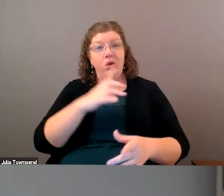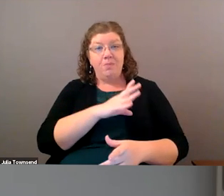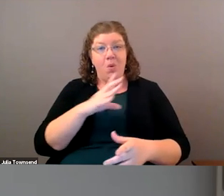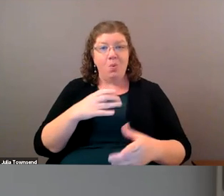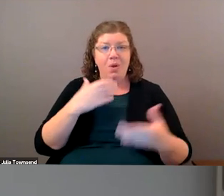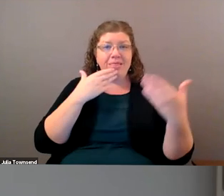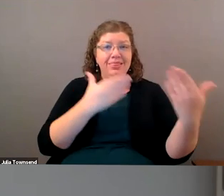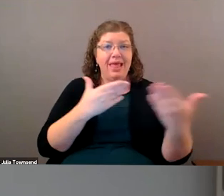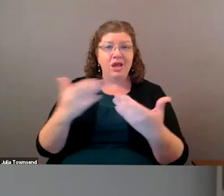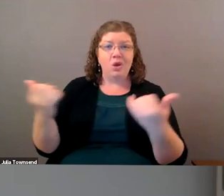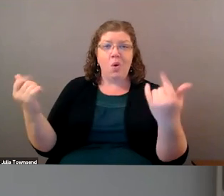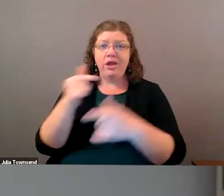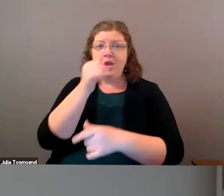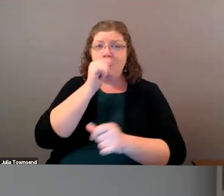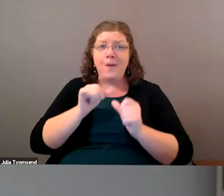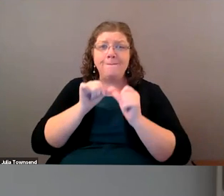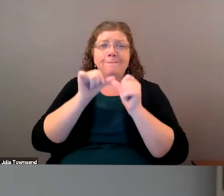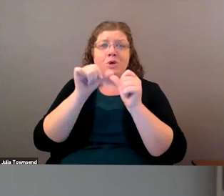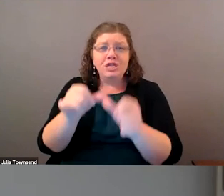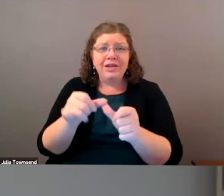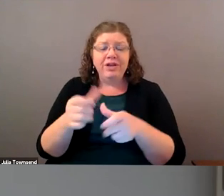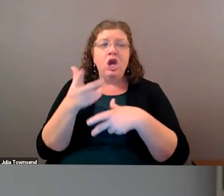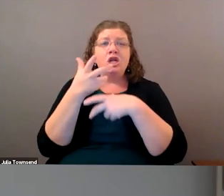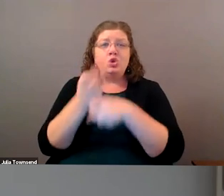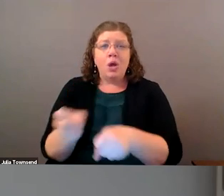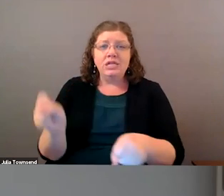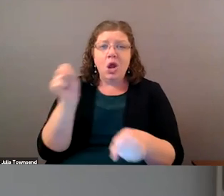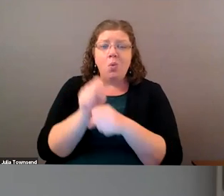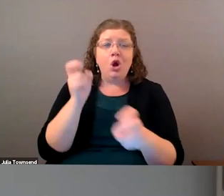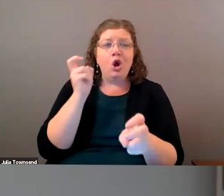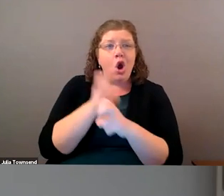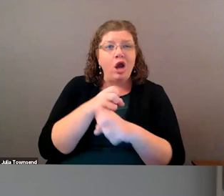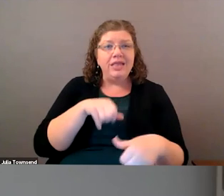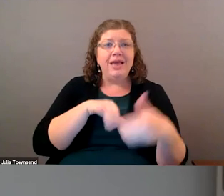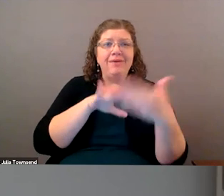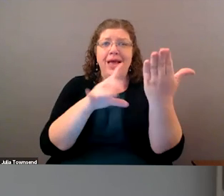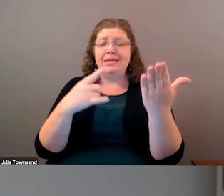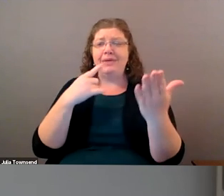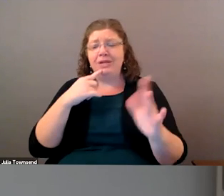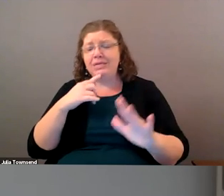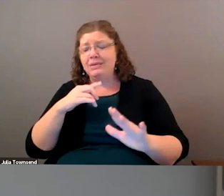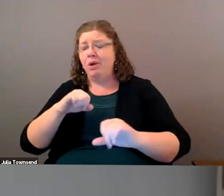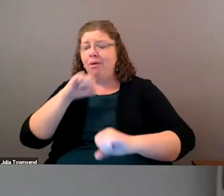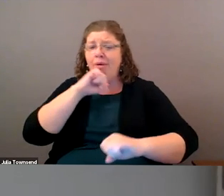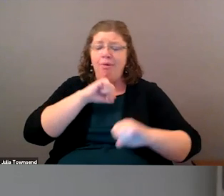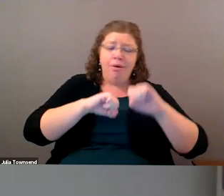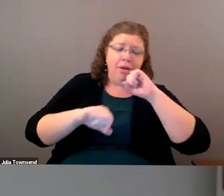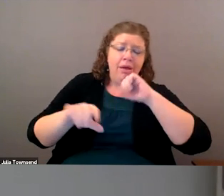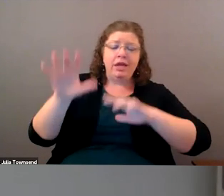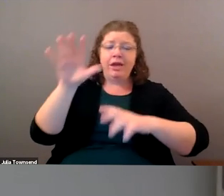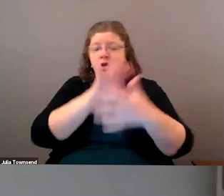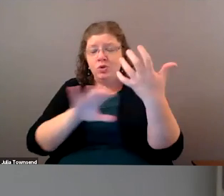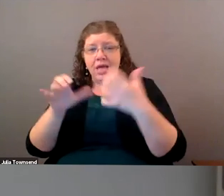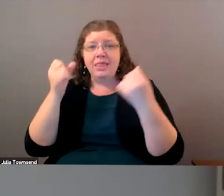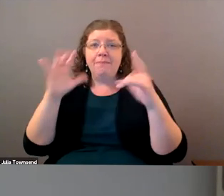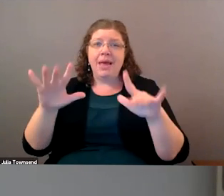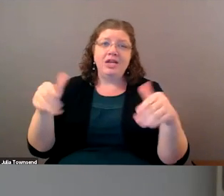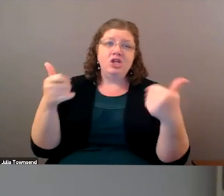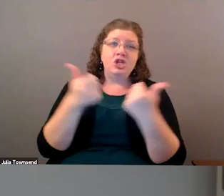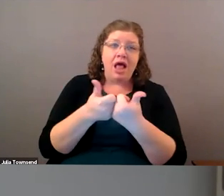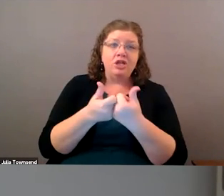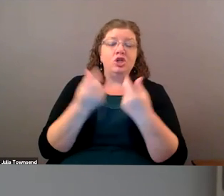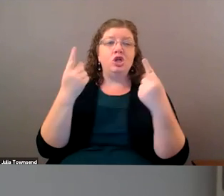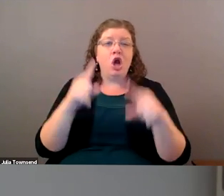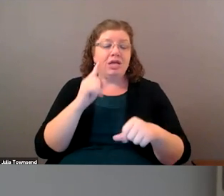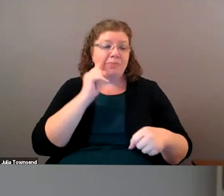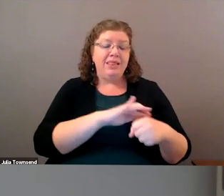todos los que perseveraron y trabajaron tan arduamente ante la confusión y el desaliento y los muchos retos que causó la